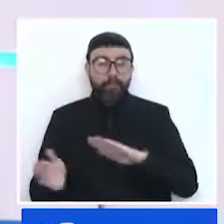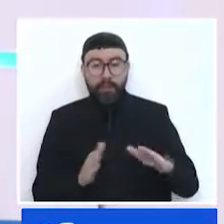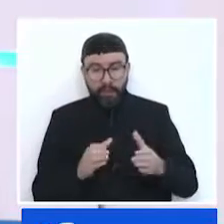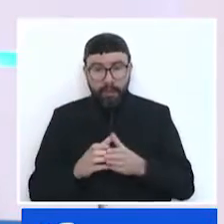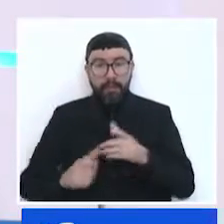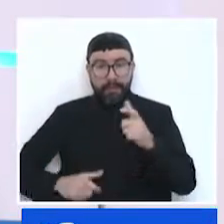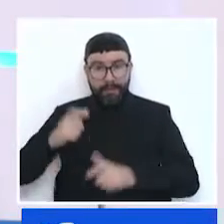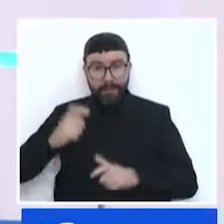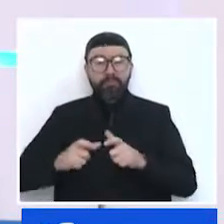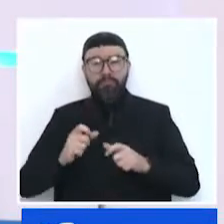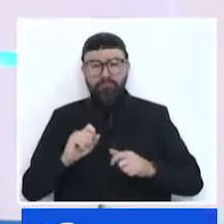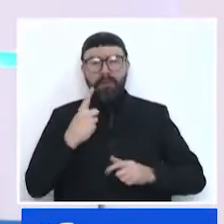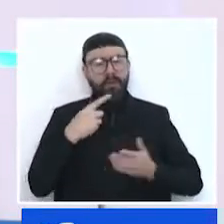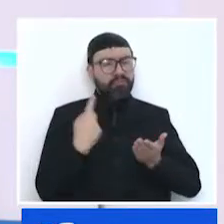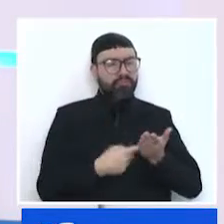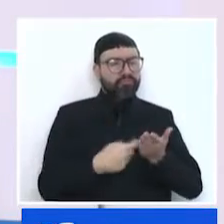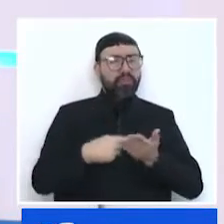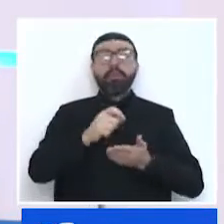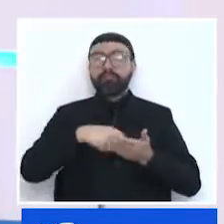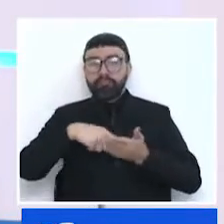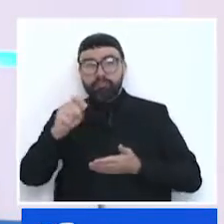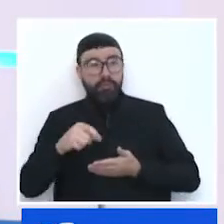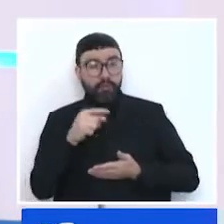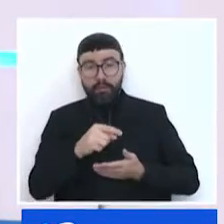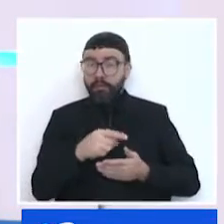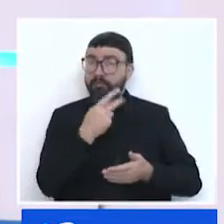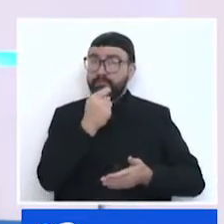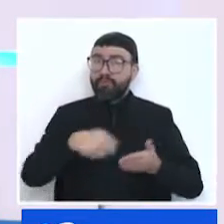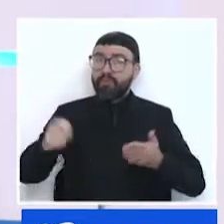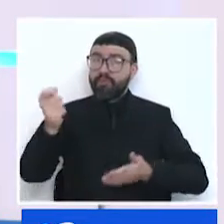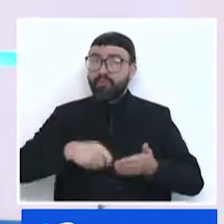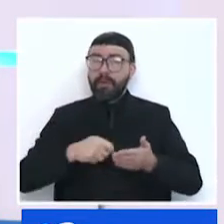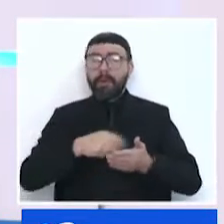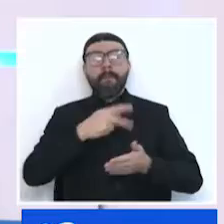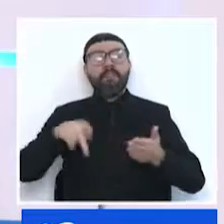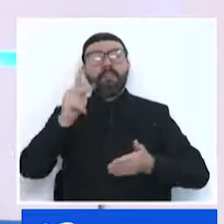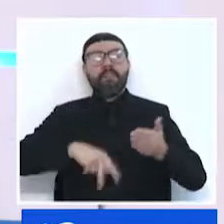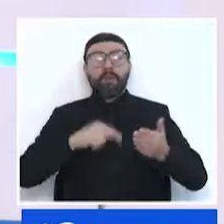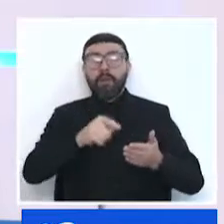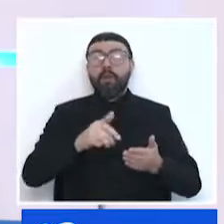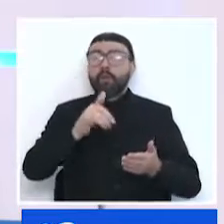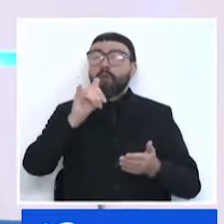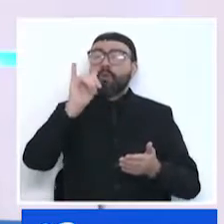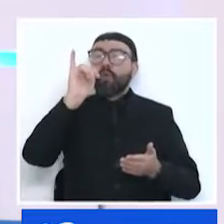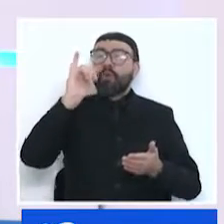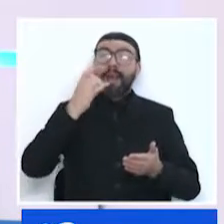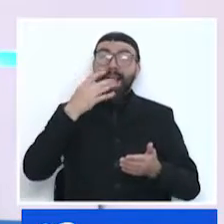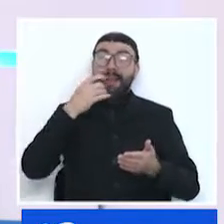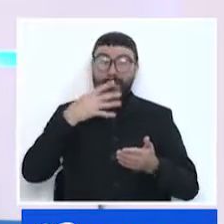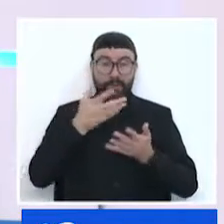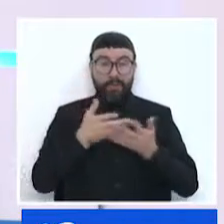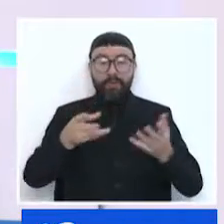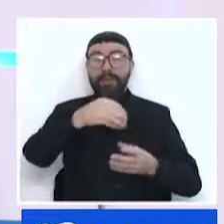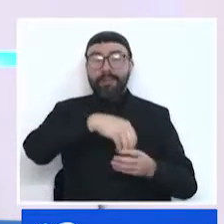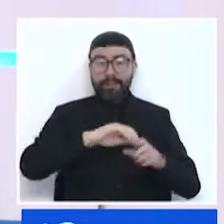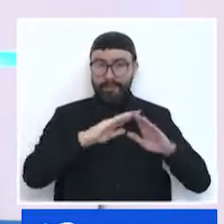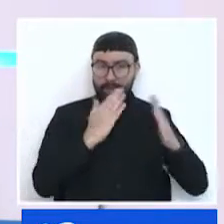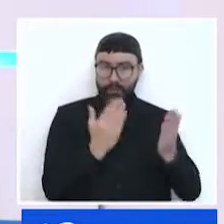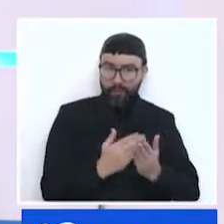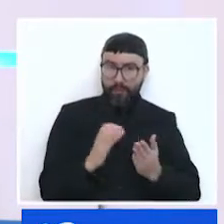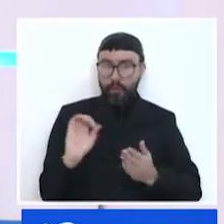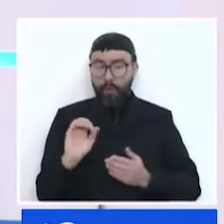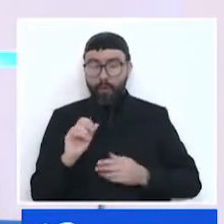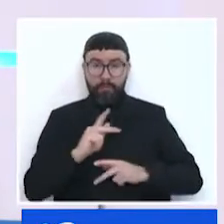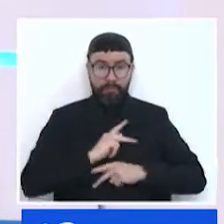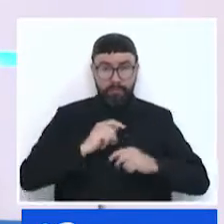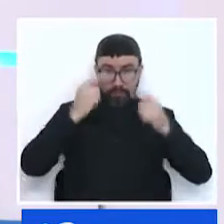aprobó en primer debate la prohibición de la venta y consumo de bebidas azucaradas en colegios públicos y privados en el país. Consultamos con profesionales del área de la nutrición